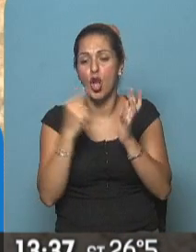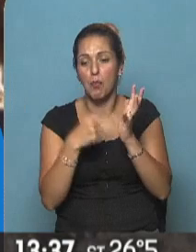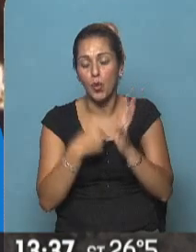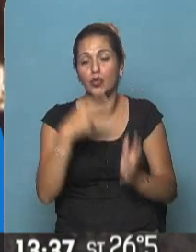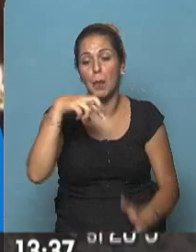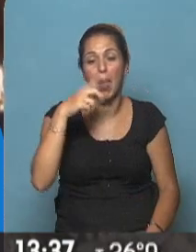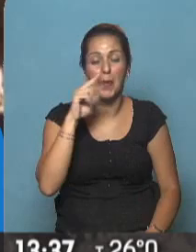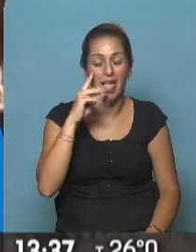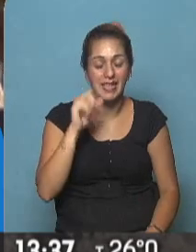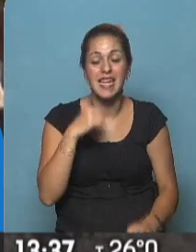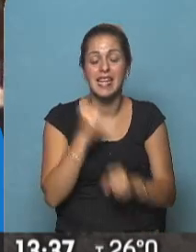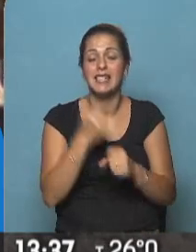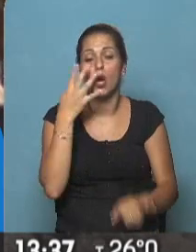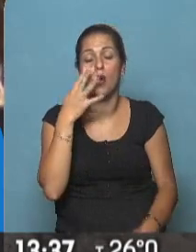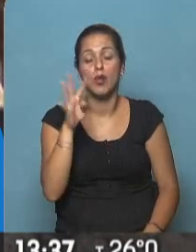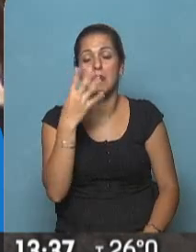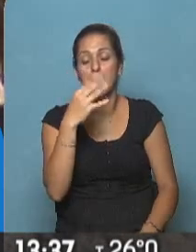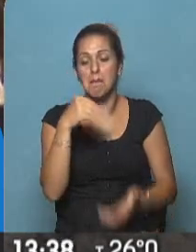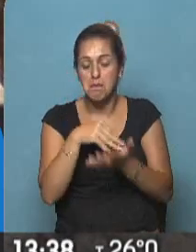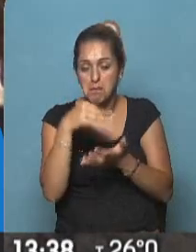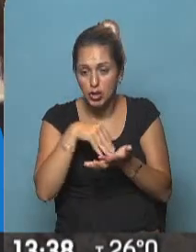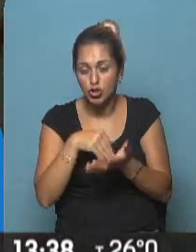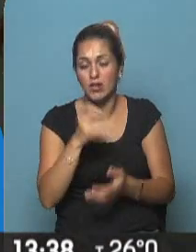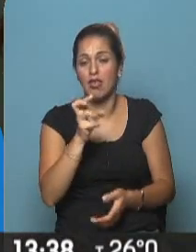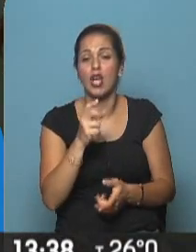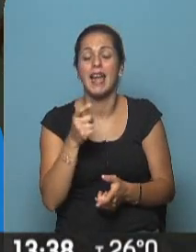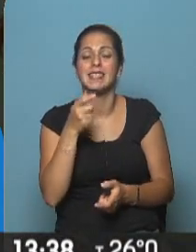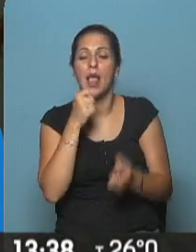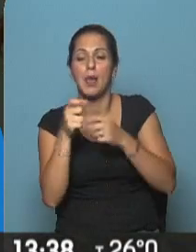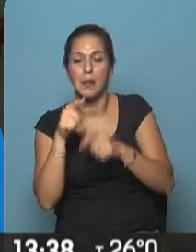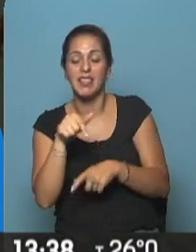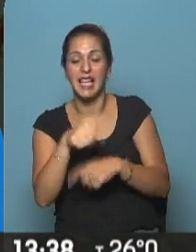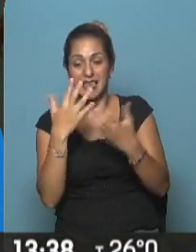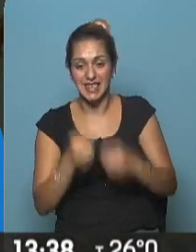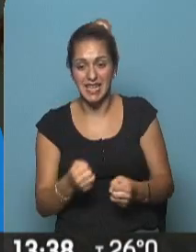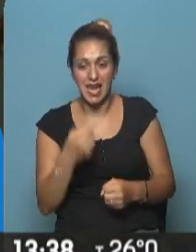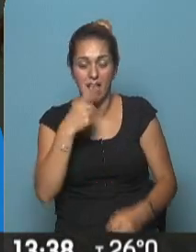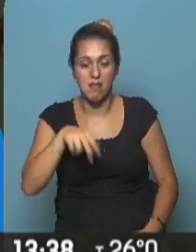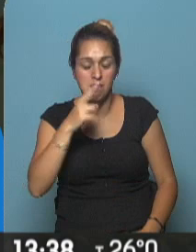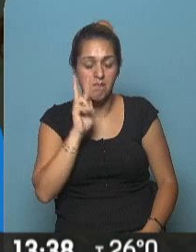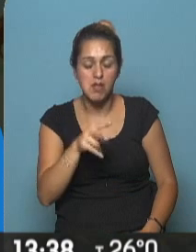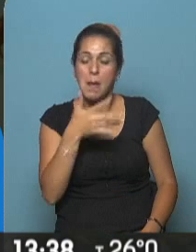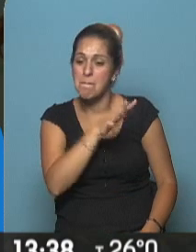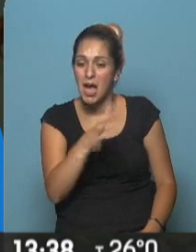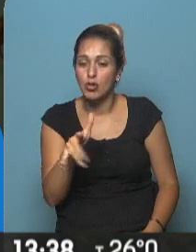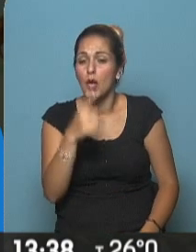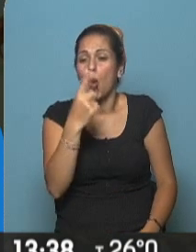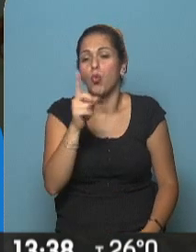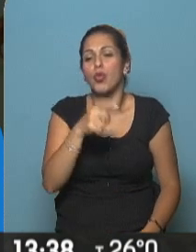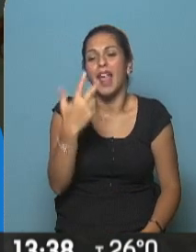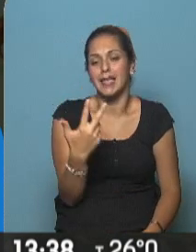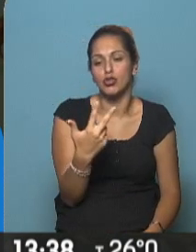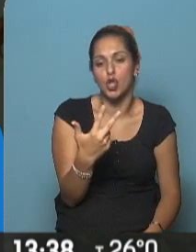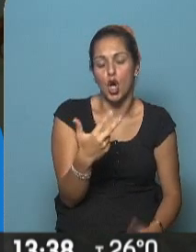hasta 4.000 millones de dólares en exportaciones. Esta sequía, por lo que se ve, va a ser más o menos un tercio la